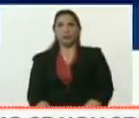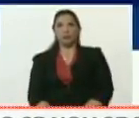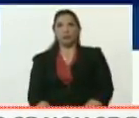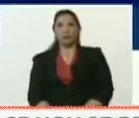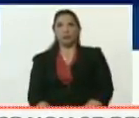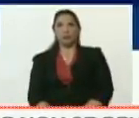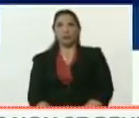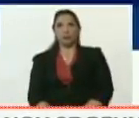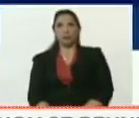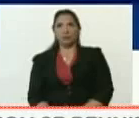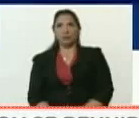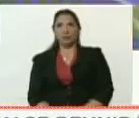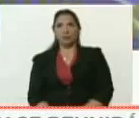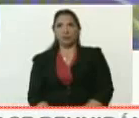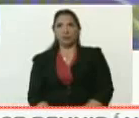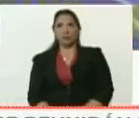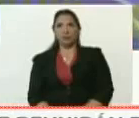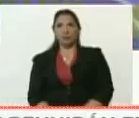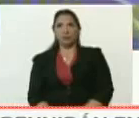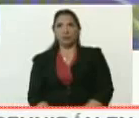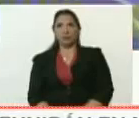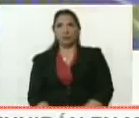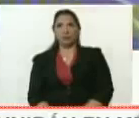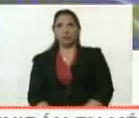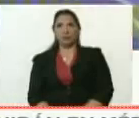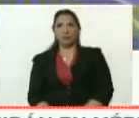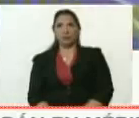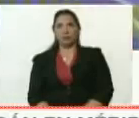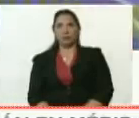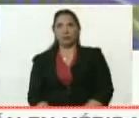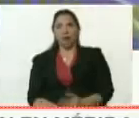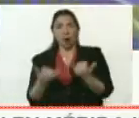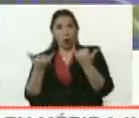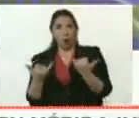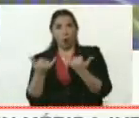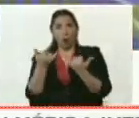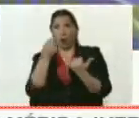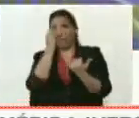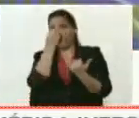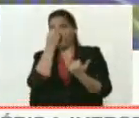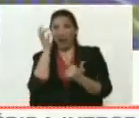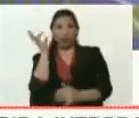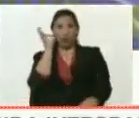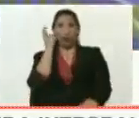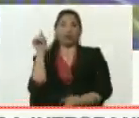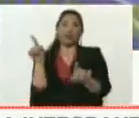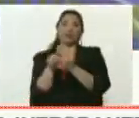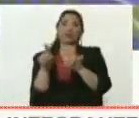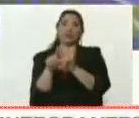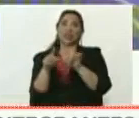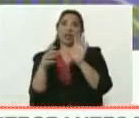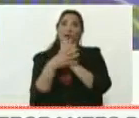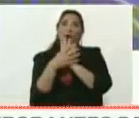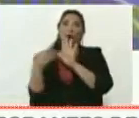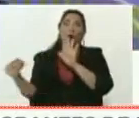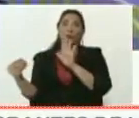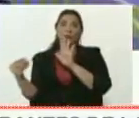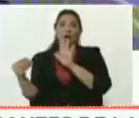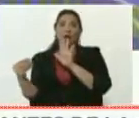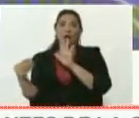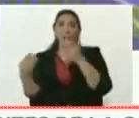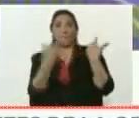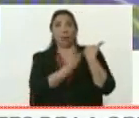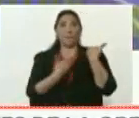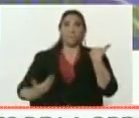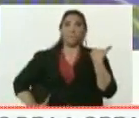no voy a decirlo, pero instauraron a una señora payasa que, siguiendo el mejor estilo del autoproclamado de Venezuela, porque es ahora